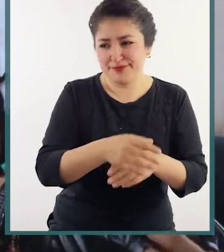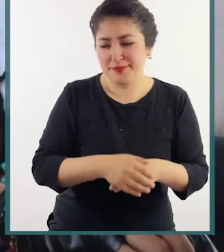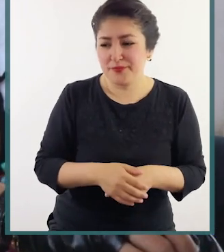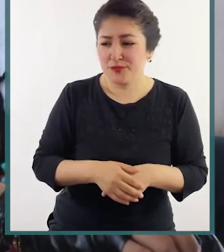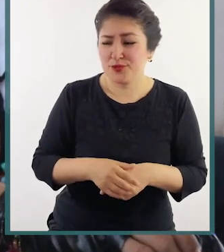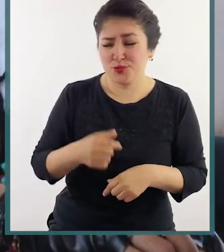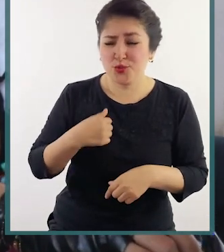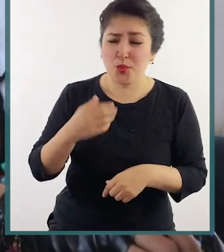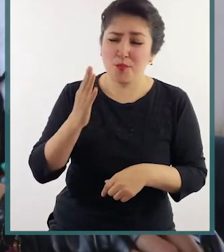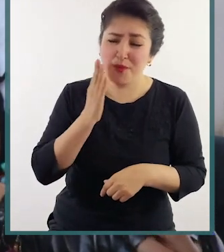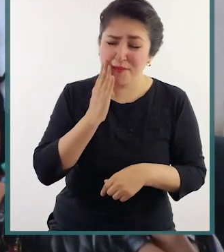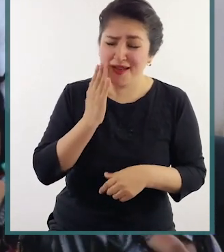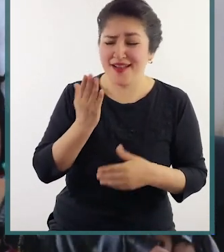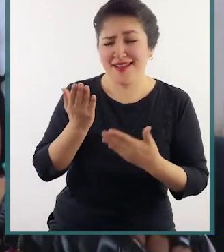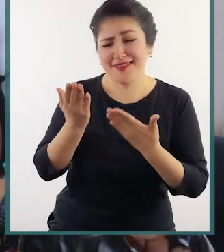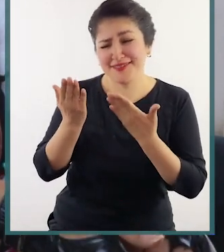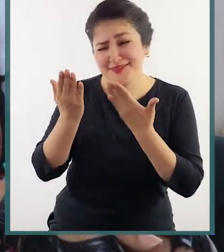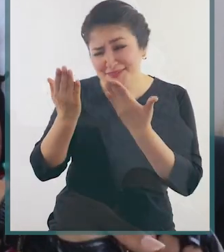Manchacuspa. Como mamá,